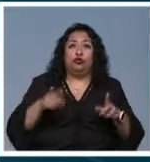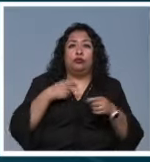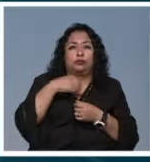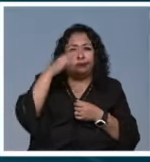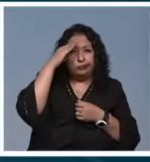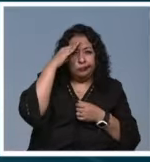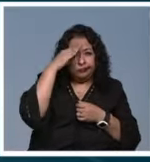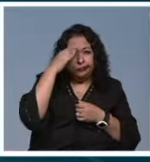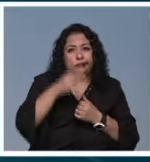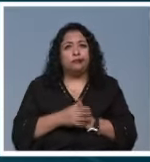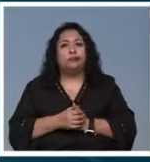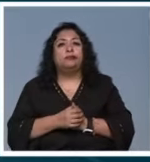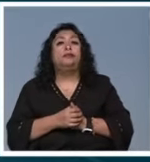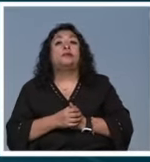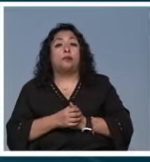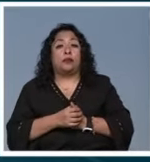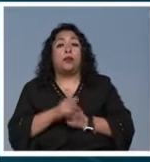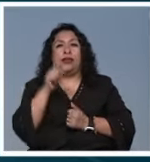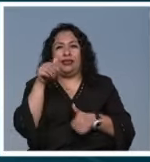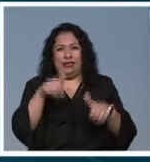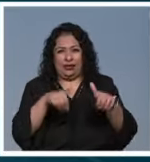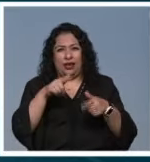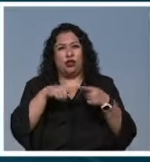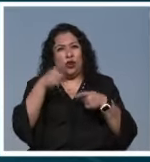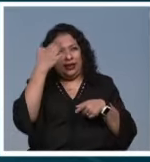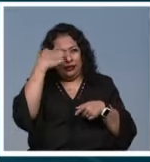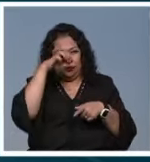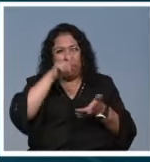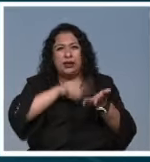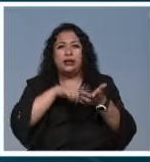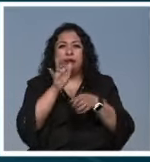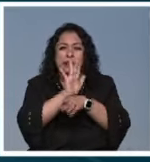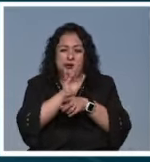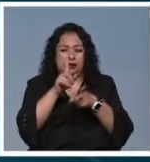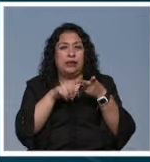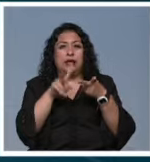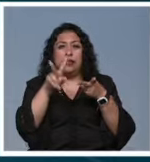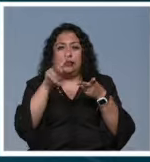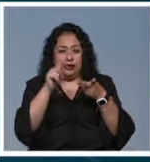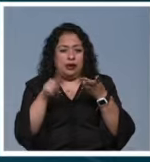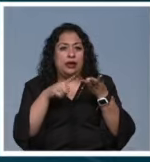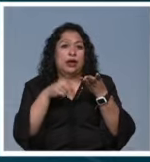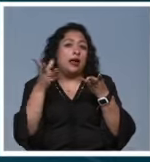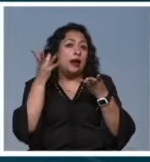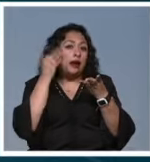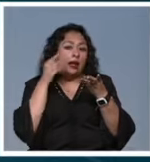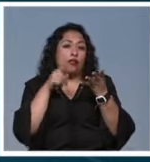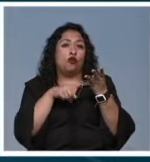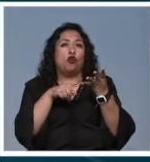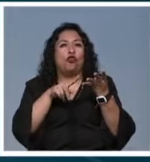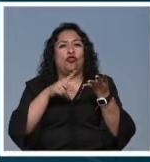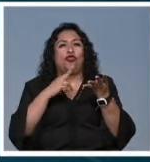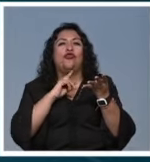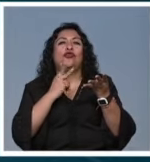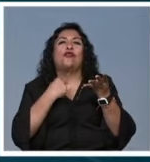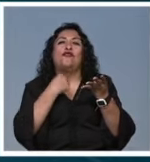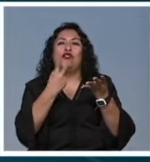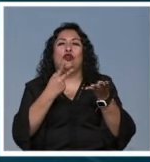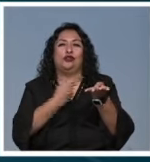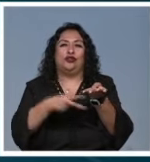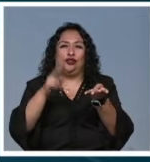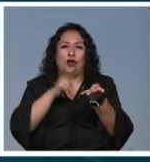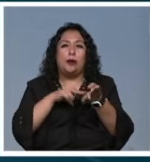pensar. Además del teatro, su trayectoria incluye cine, televisión, radio y doblaje. Ha recibido los